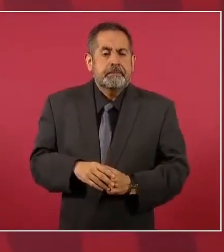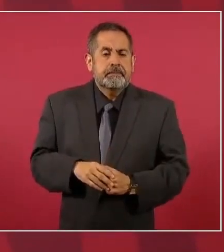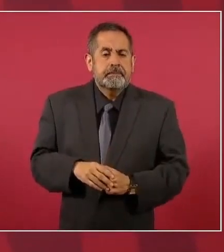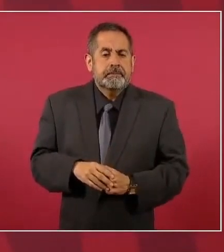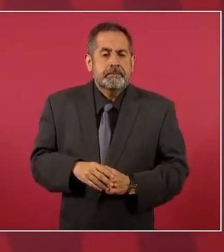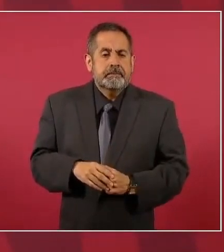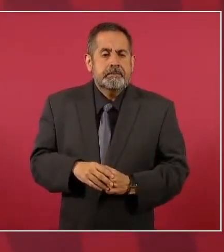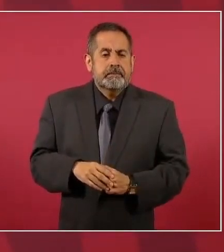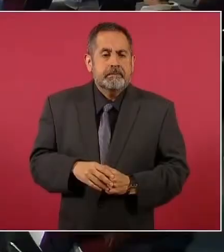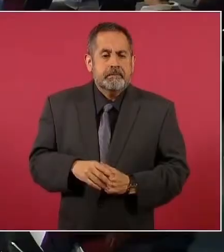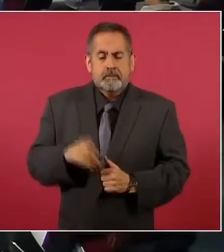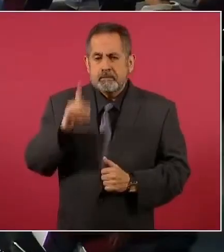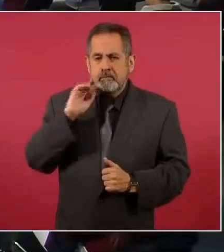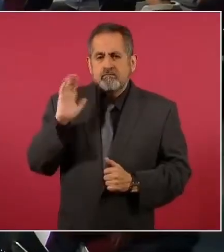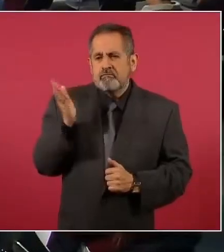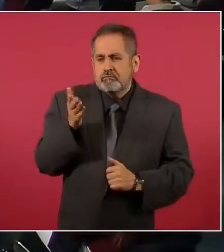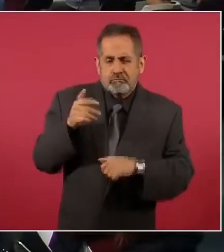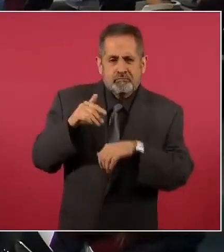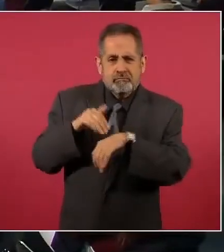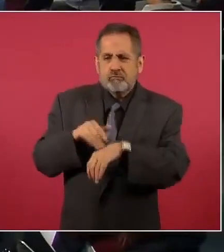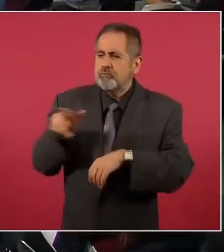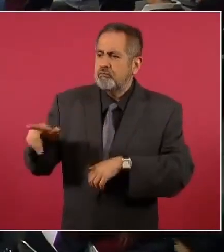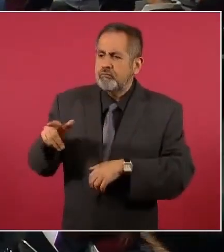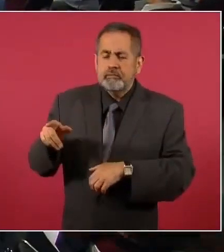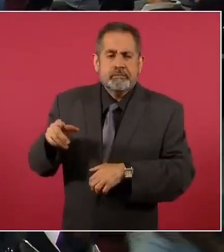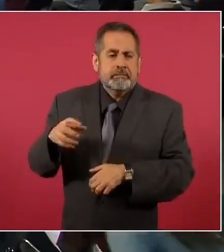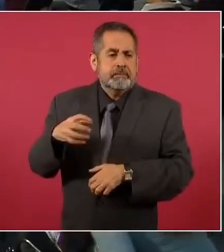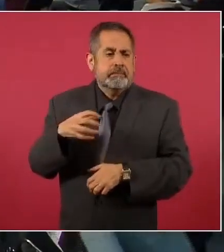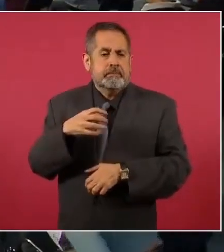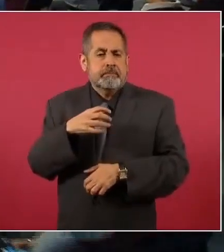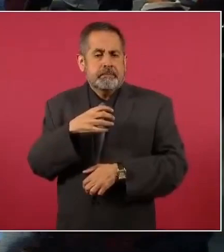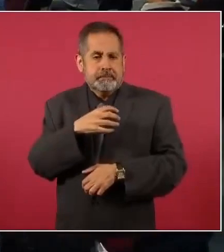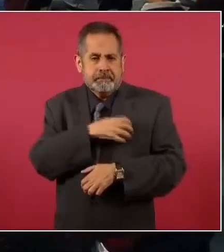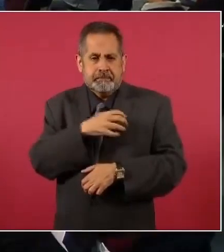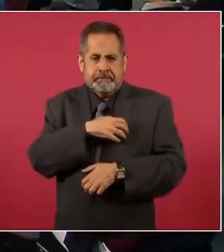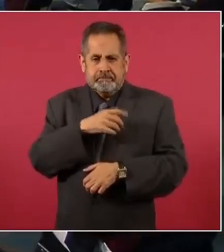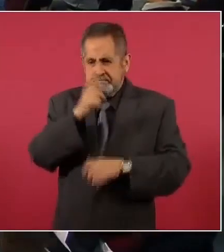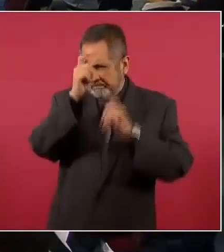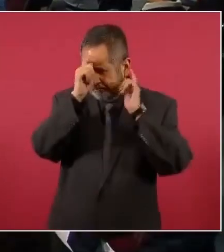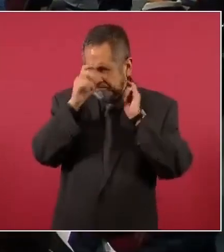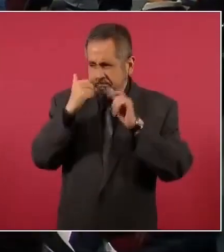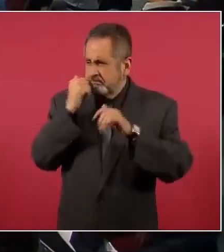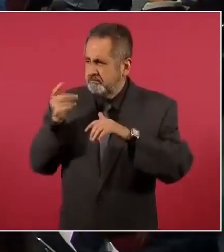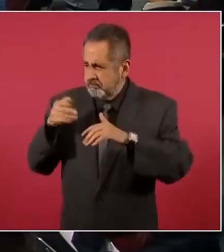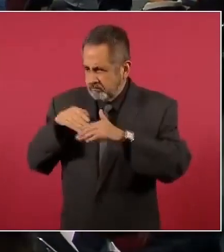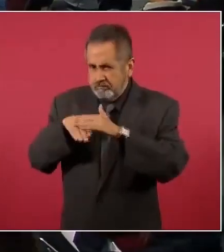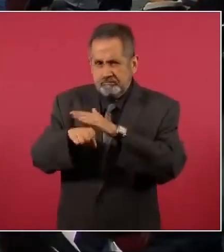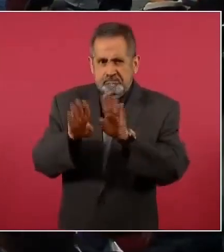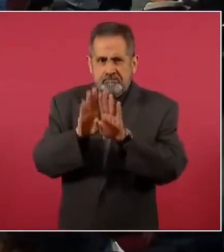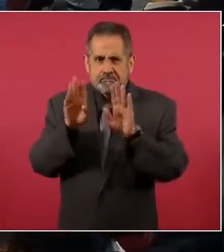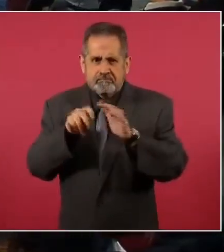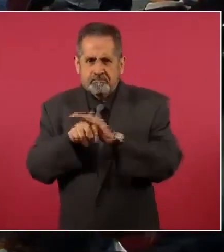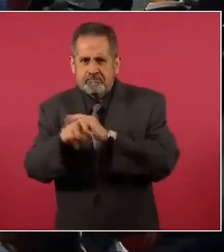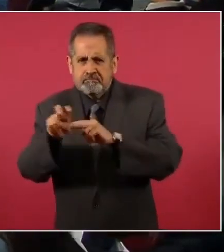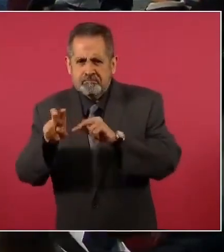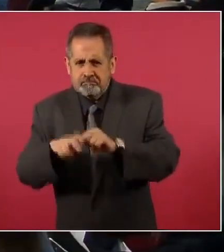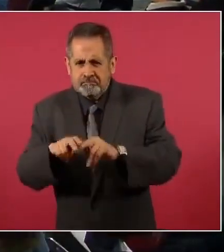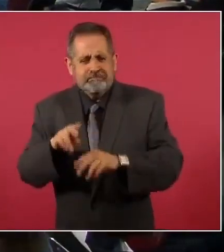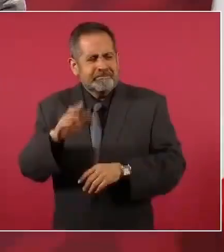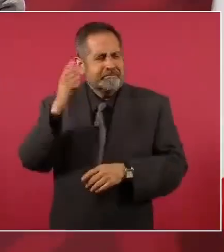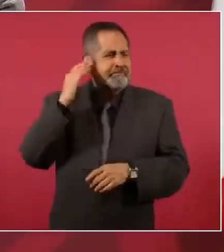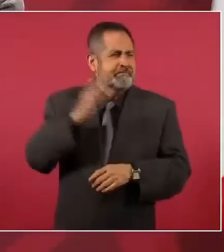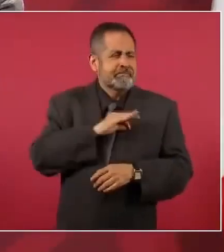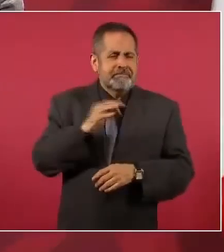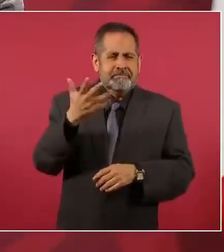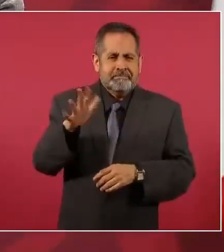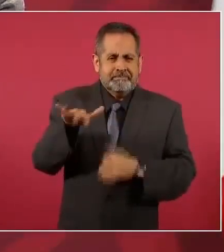la sobrecargo, que es que el capitán quiere que vaya a la cabina, hace como